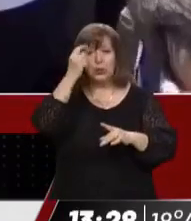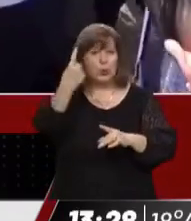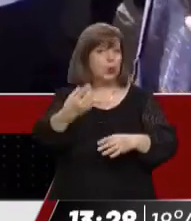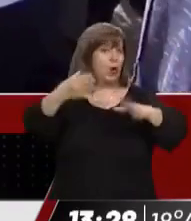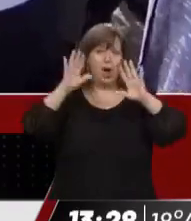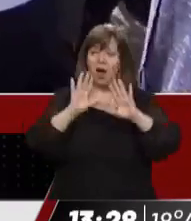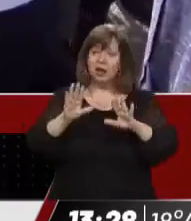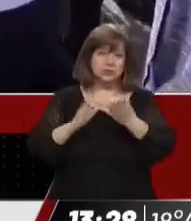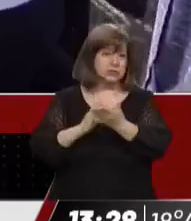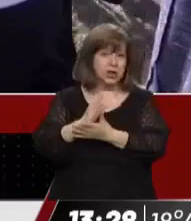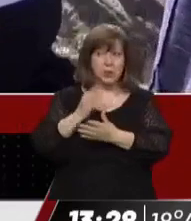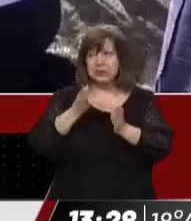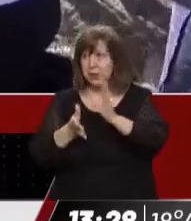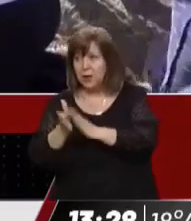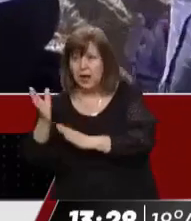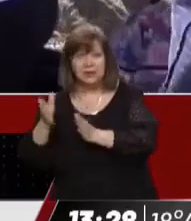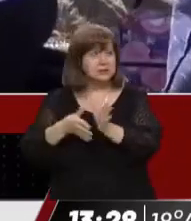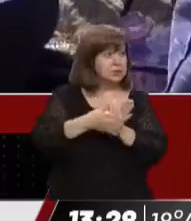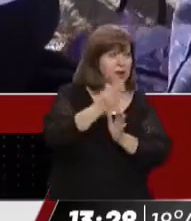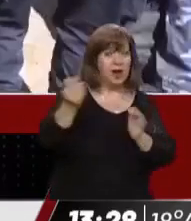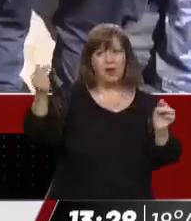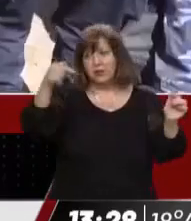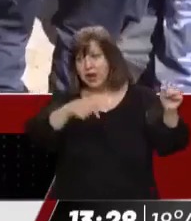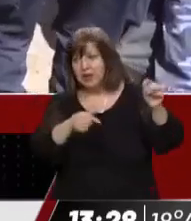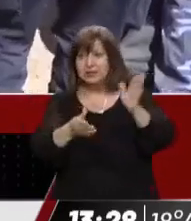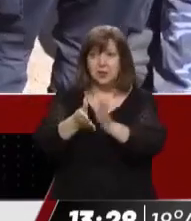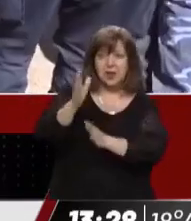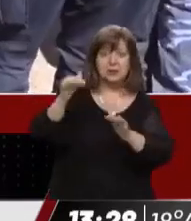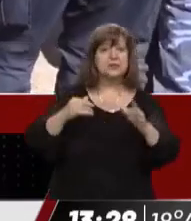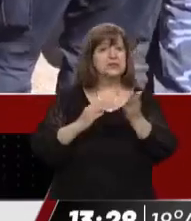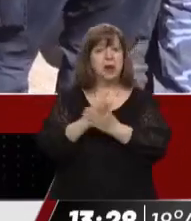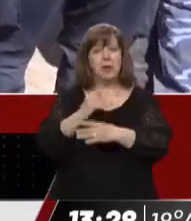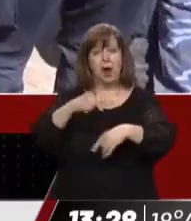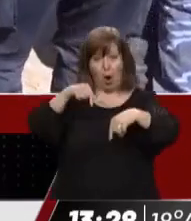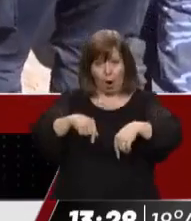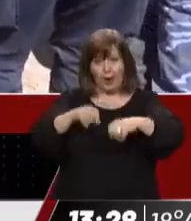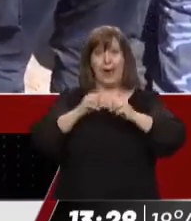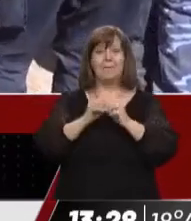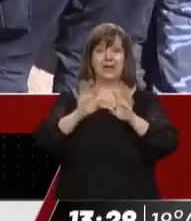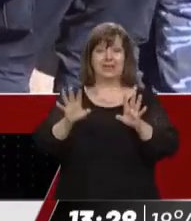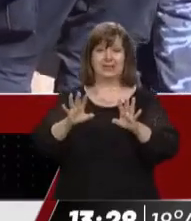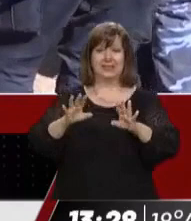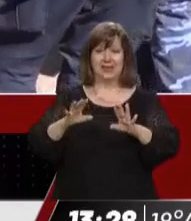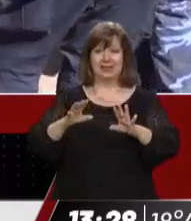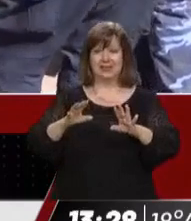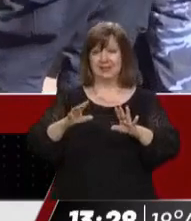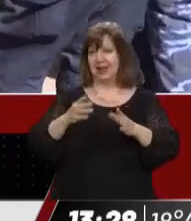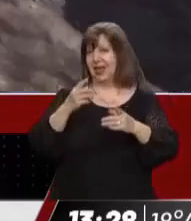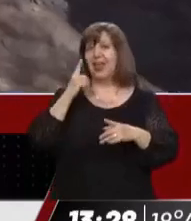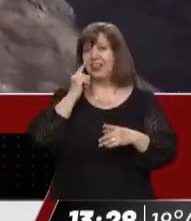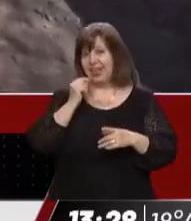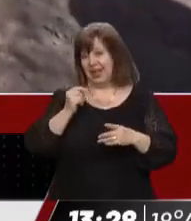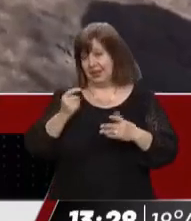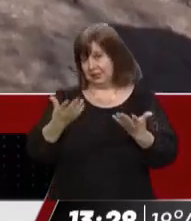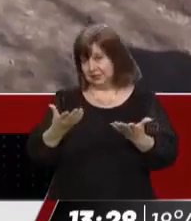que hemos estado evaluando y hace varios tiempos que los chicos arrancan desde hoy ya si es que por supuesto que la